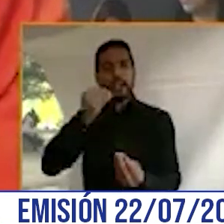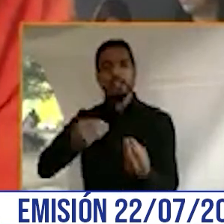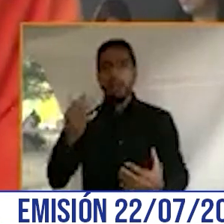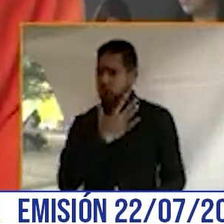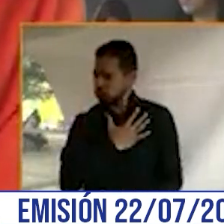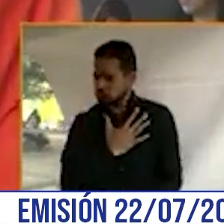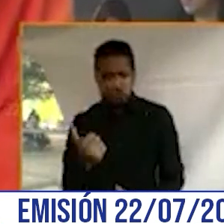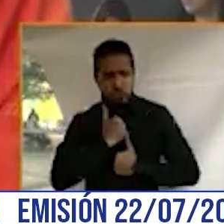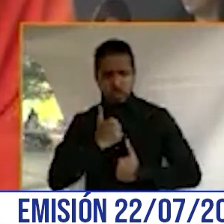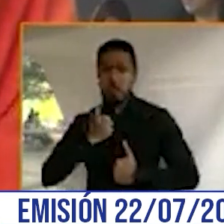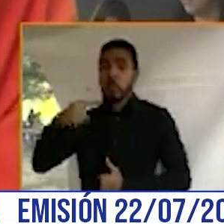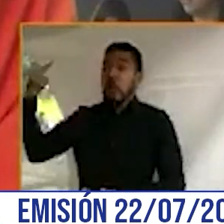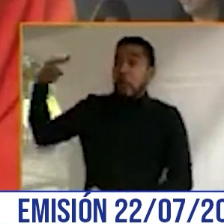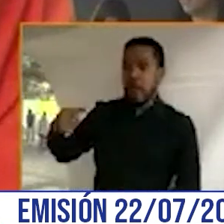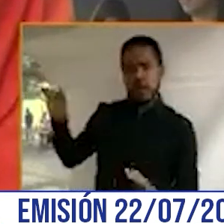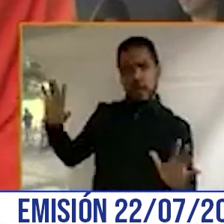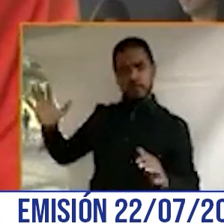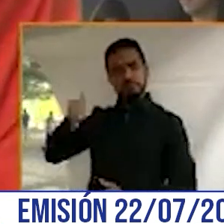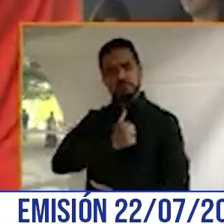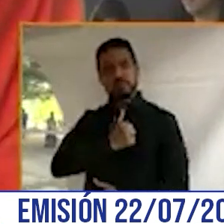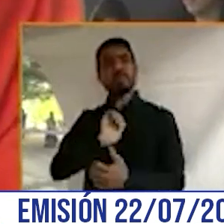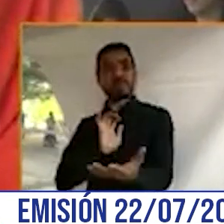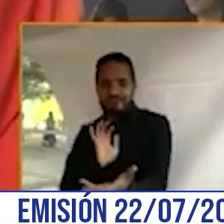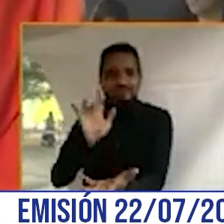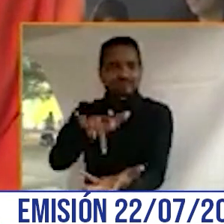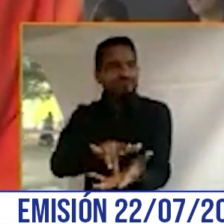voluntaria de asistir